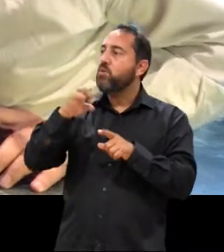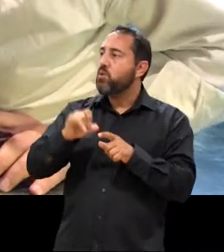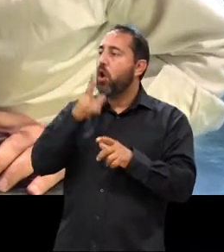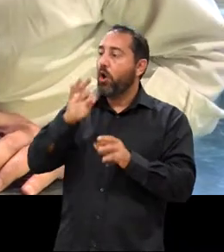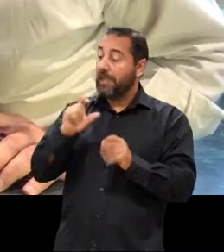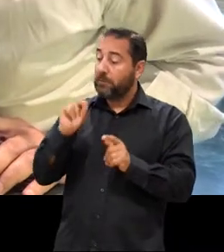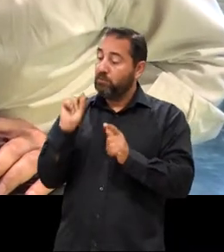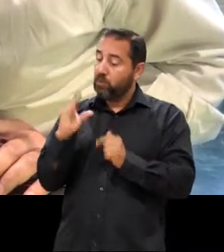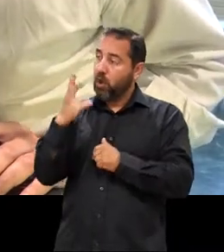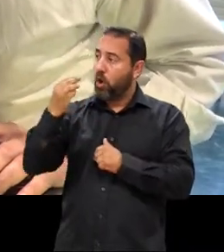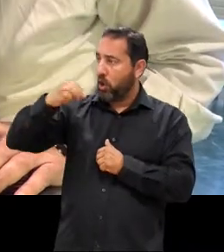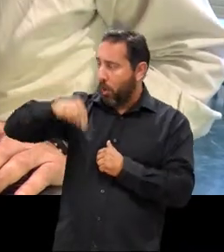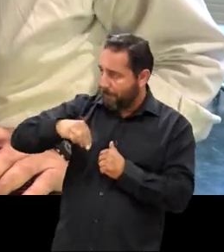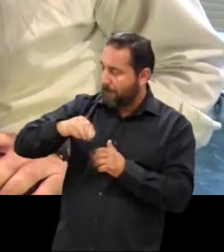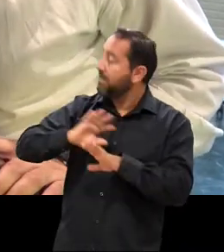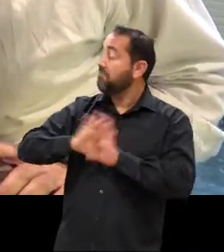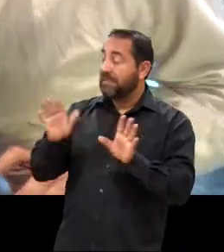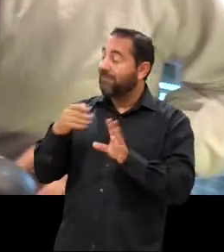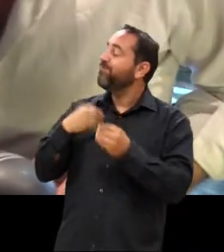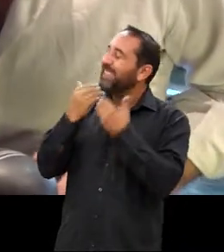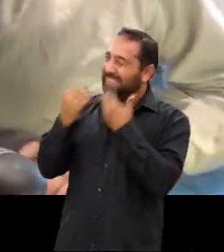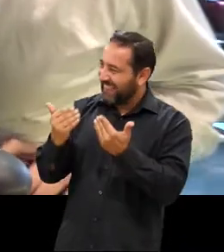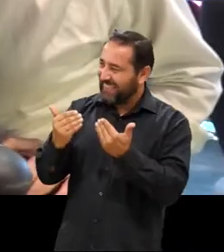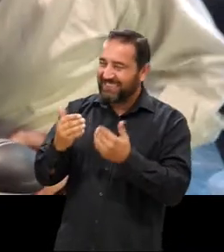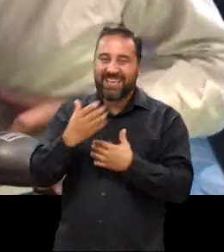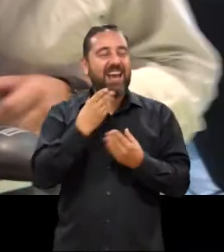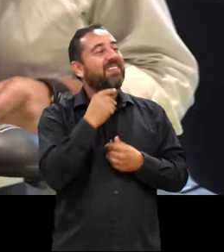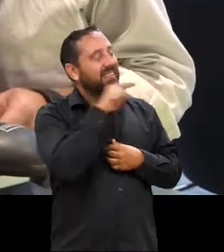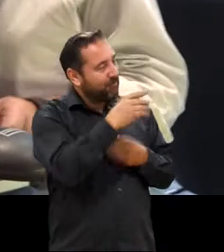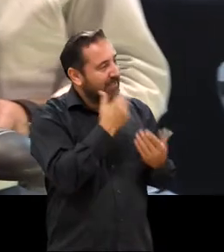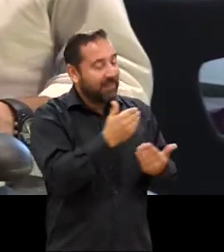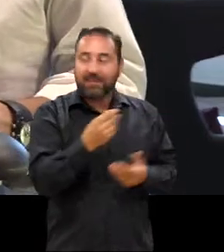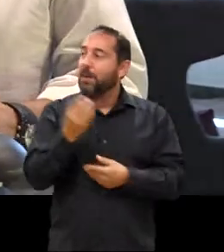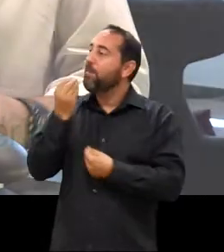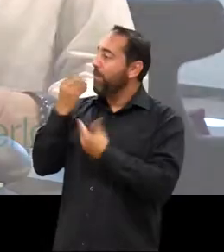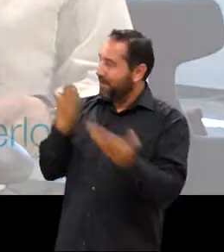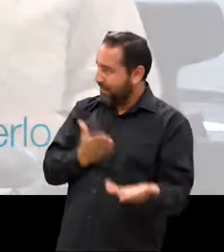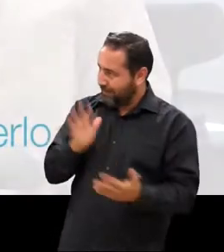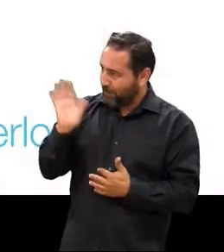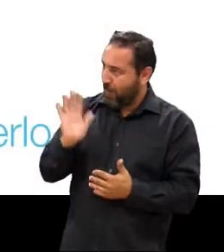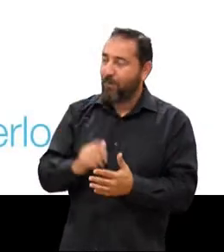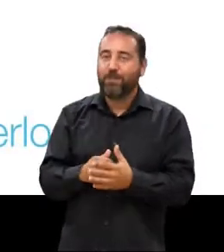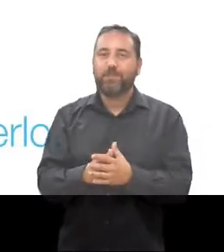reservaspio@ilunionhotels.com. ¿Vale? Pues ya estaría todo. Muchas gracias. A ti. Hasta luego, bienvenido.